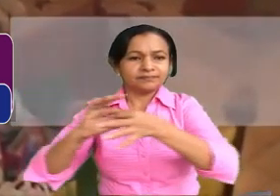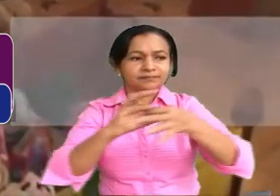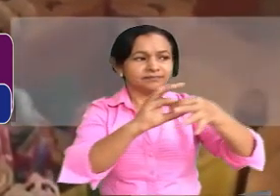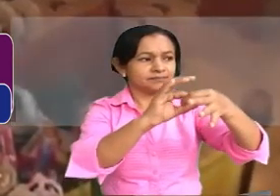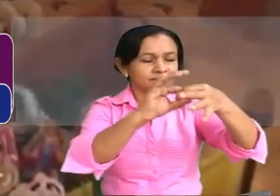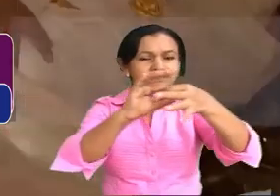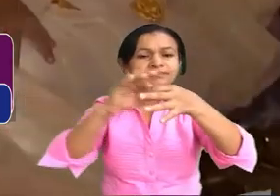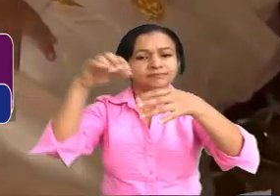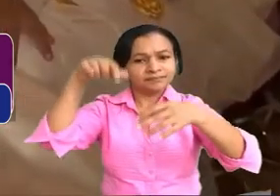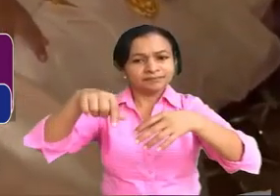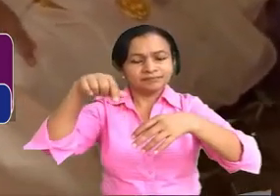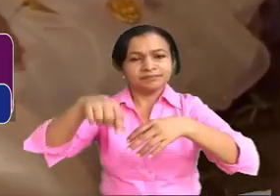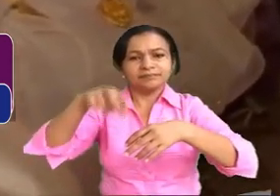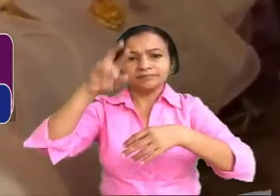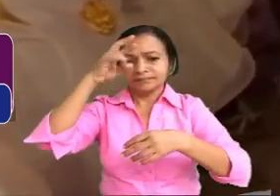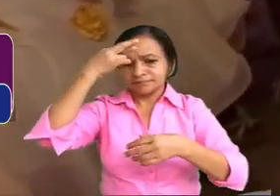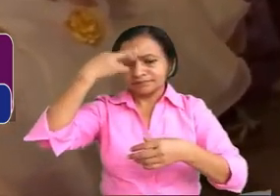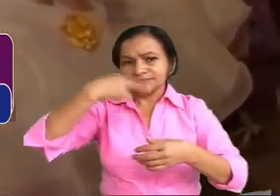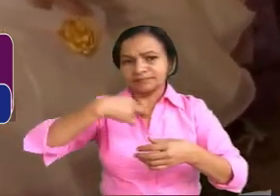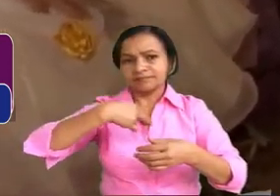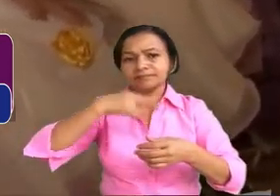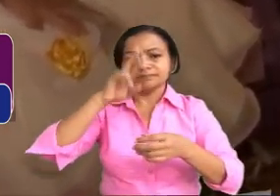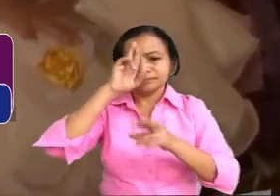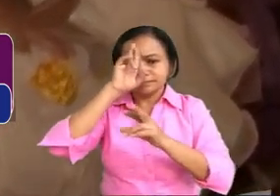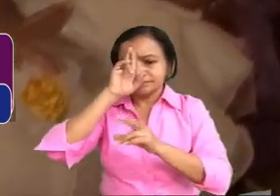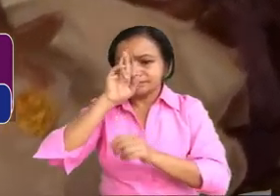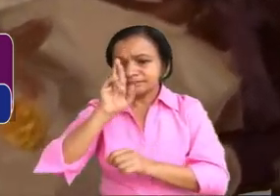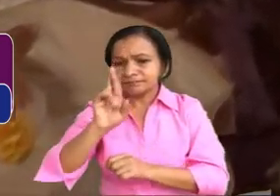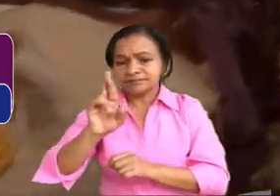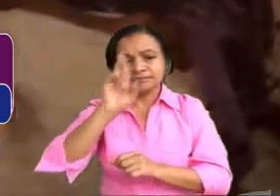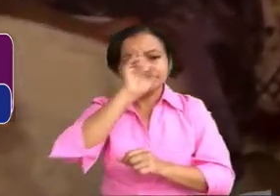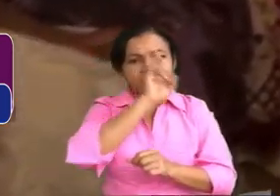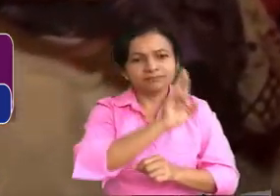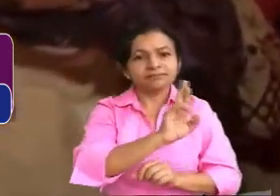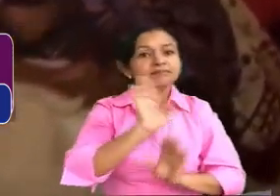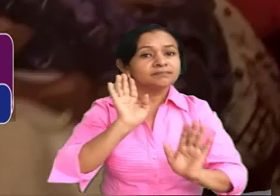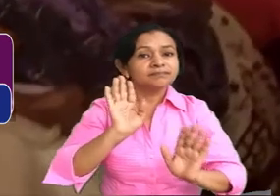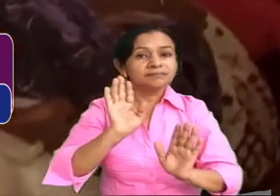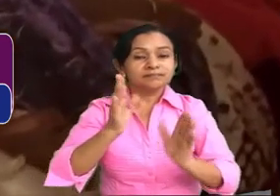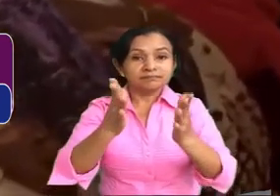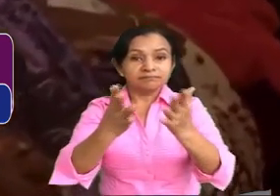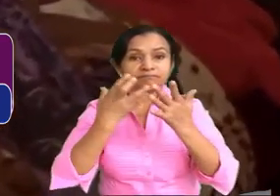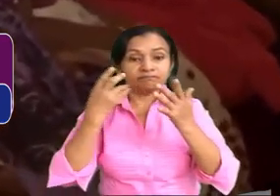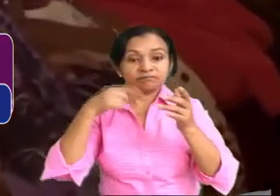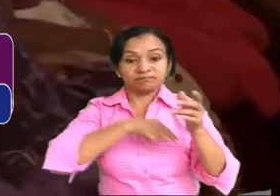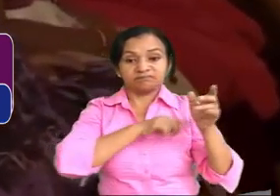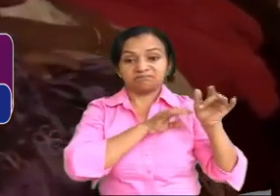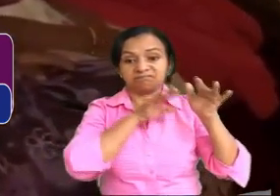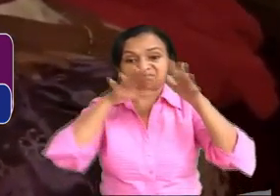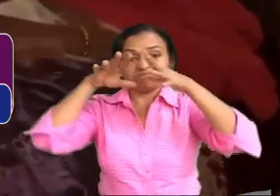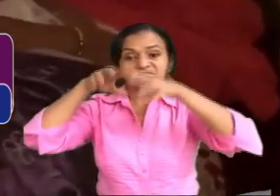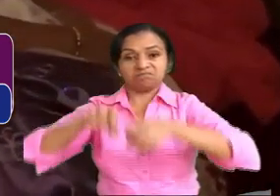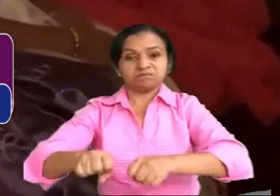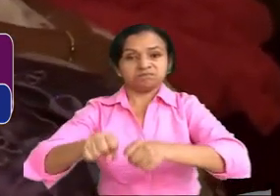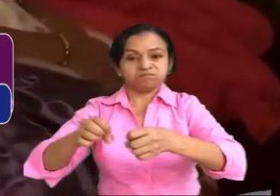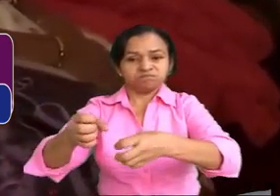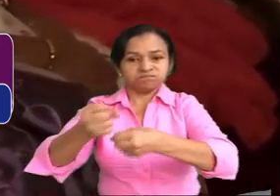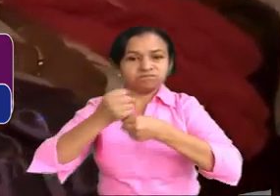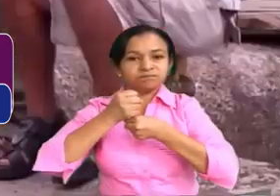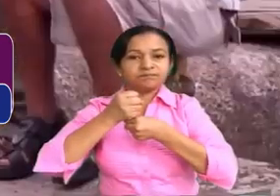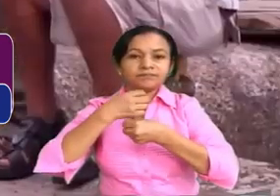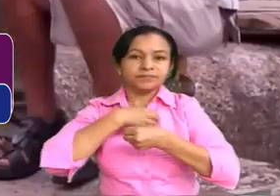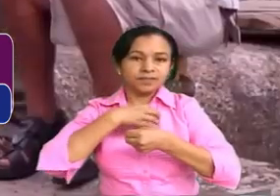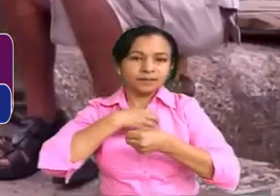hasta ahorita. Y ese es el pleito de algunos que llegan del Pacífico a querer posesionarse de